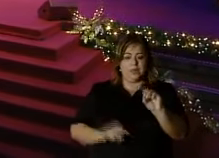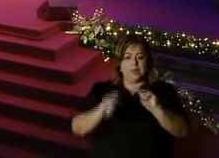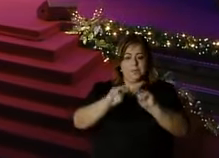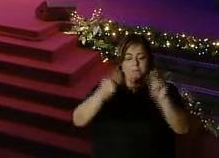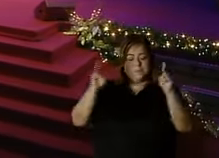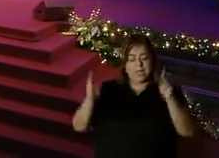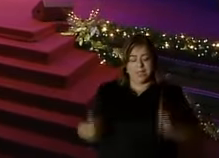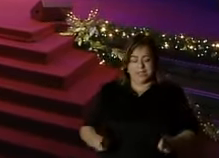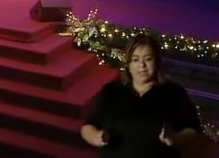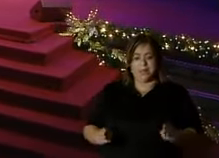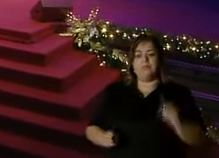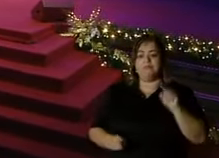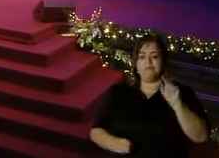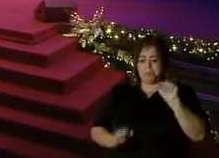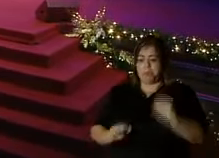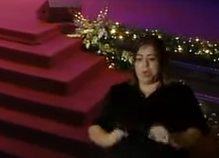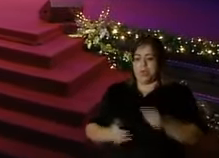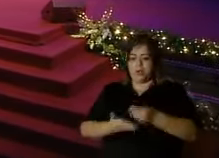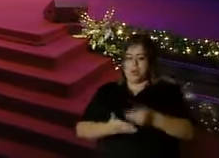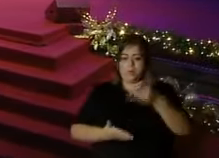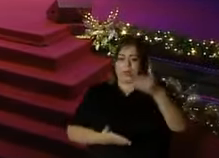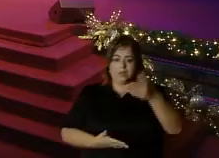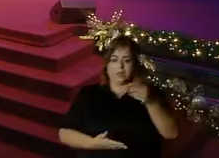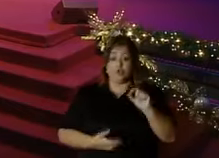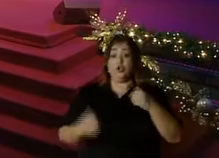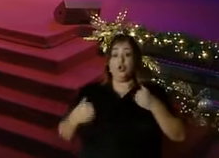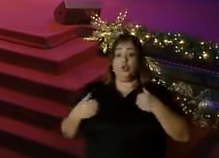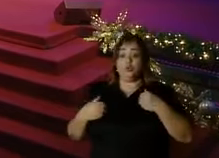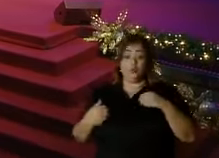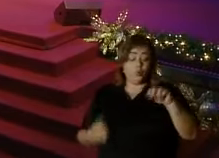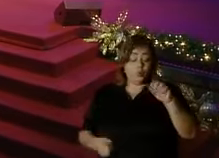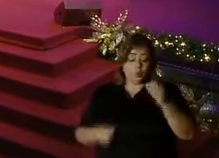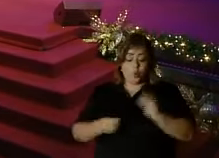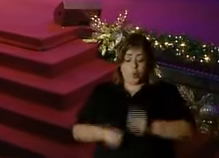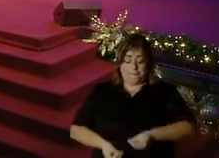digo, gloria a Dios. Con la compra de 2 CDs, les regalo uno.